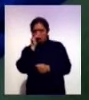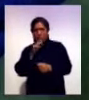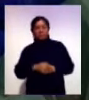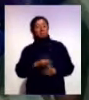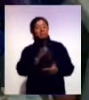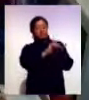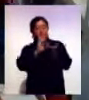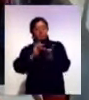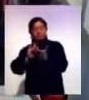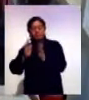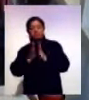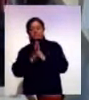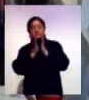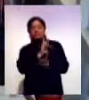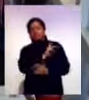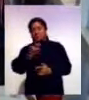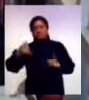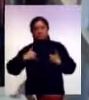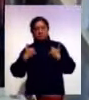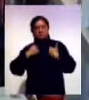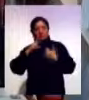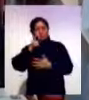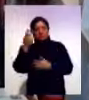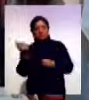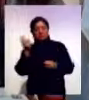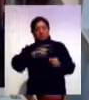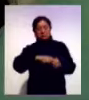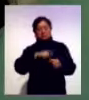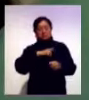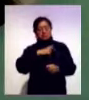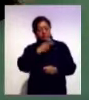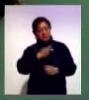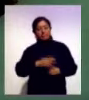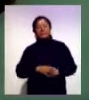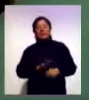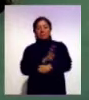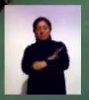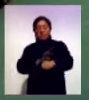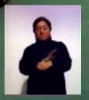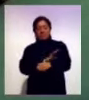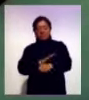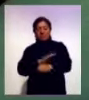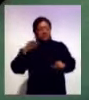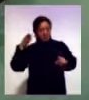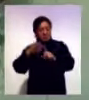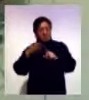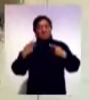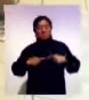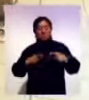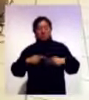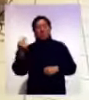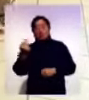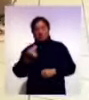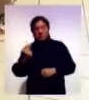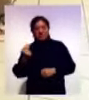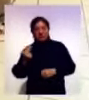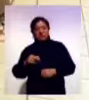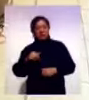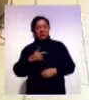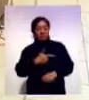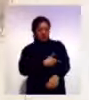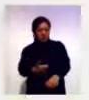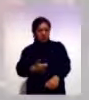responsabilidad social de los jóvenes universitarios que se sumaron a la estrategia, con lo que beneficiará de manera directa a personas que necesitan una